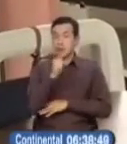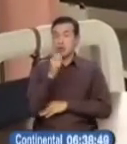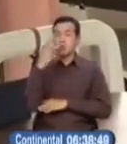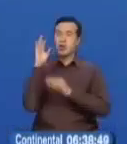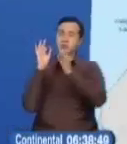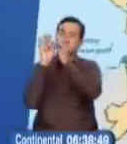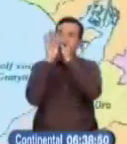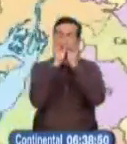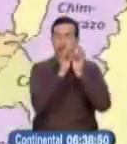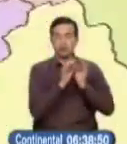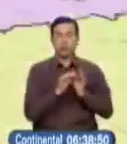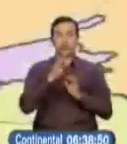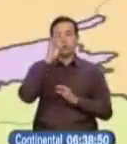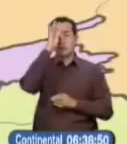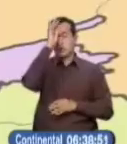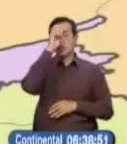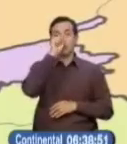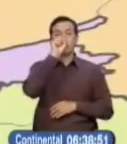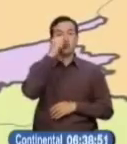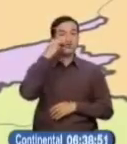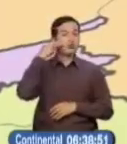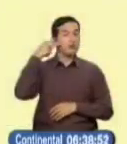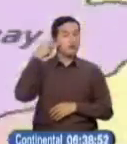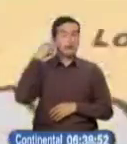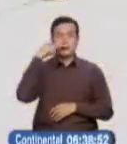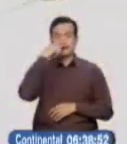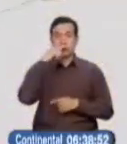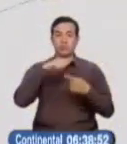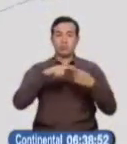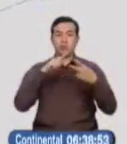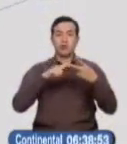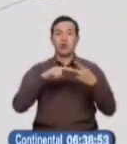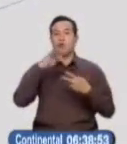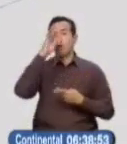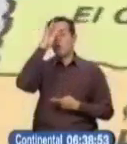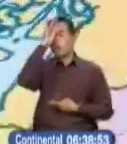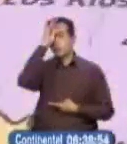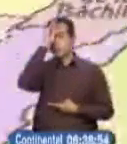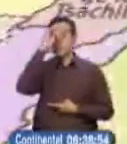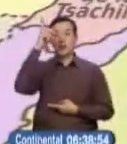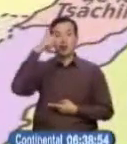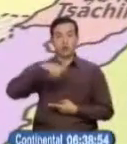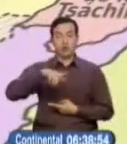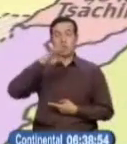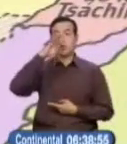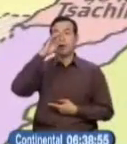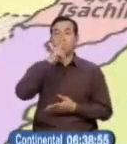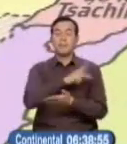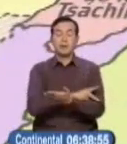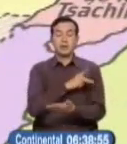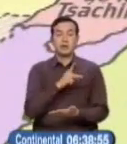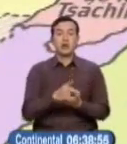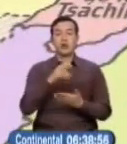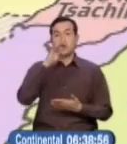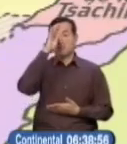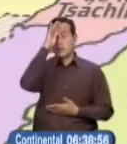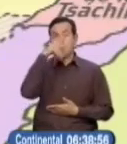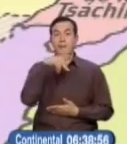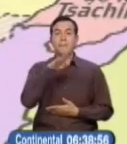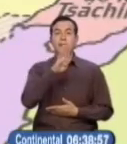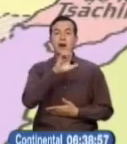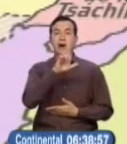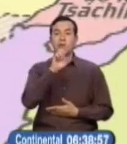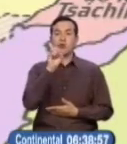ministerio de salud el hospital de shushufindi en sucumbíos el hospital isidro ayora de loja en pichincha el hospital pablo arturo